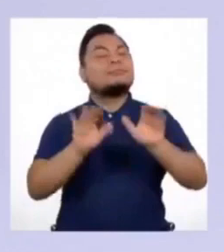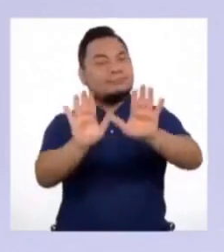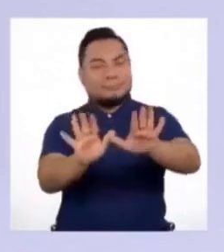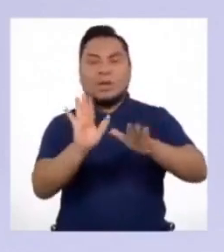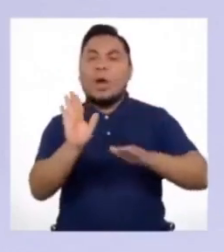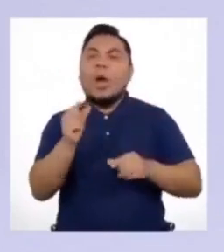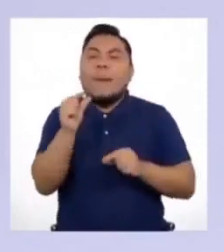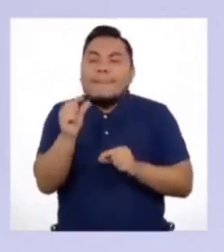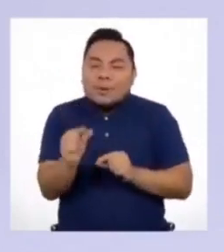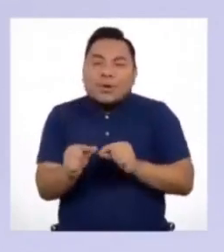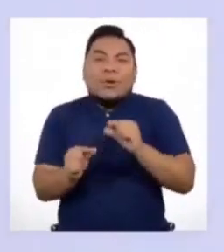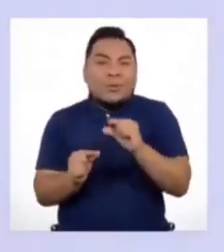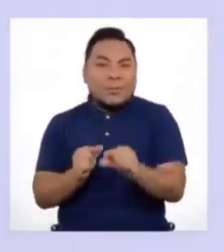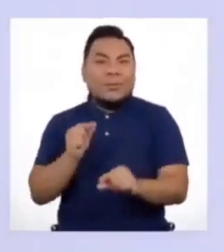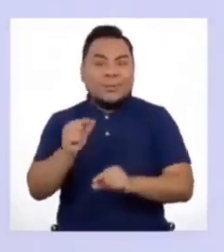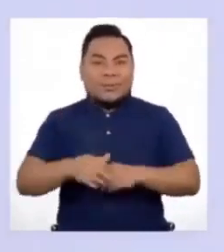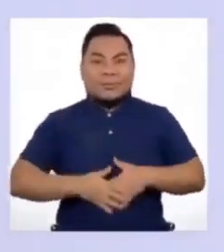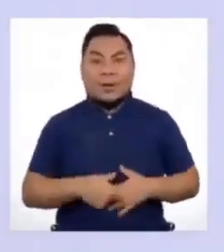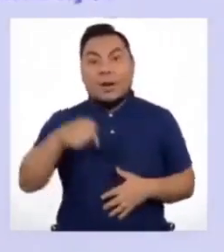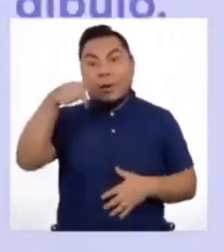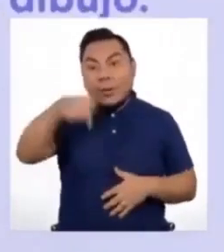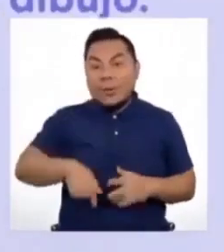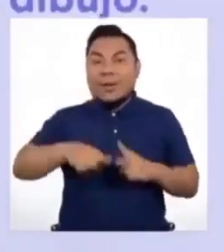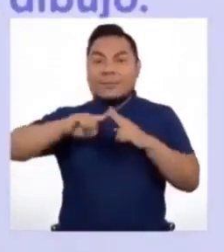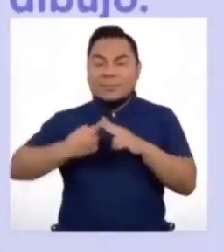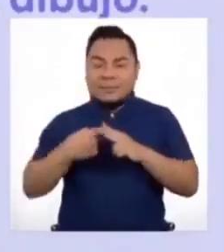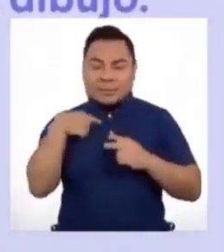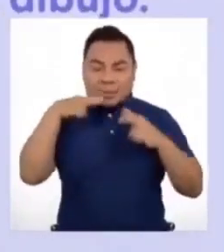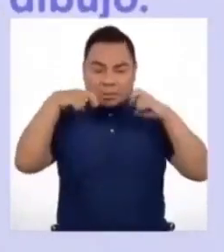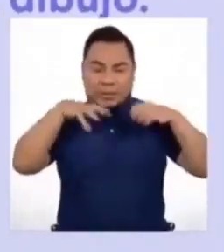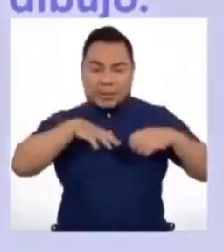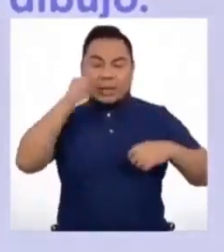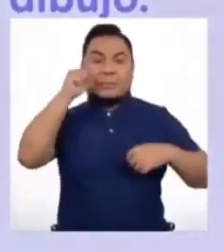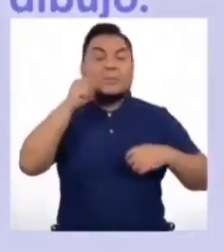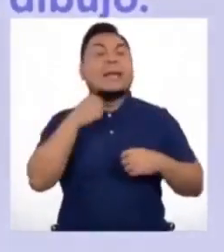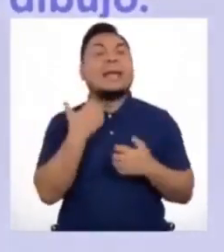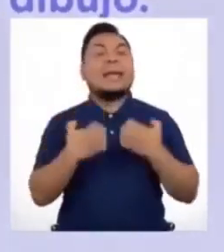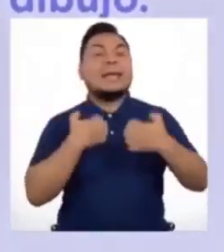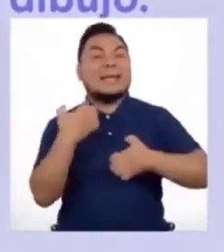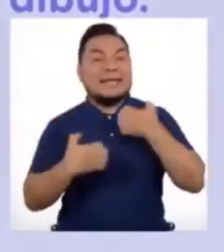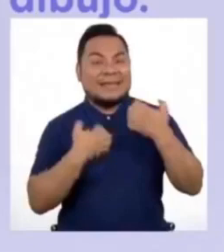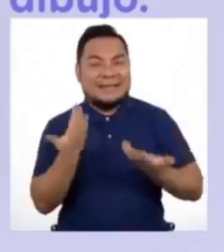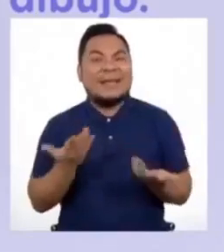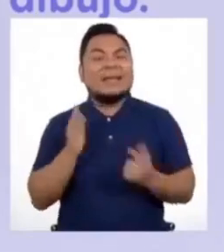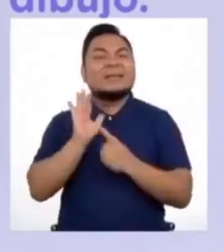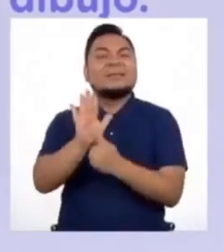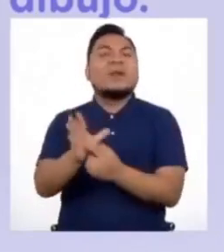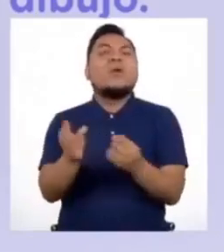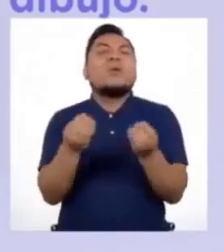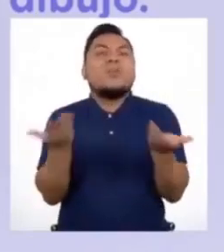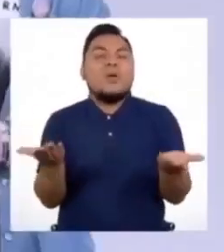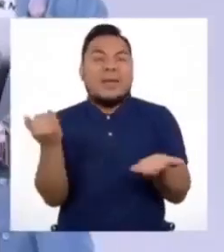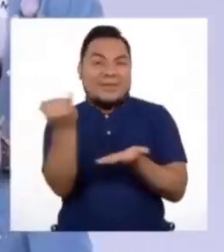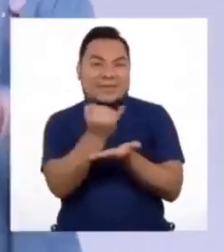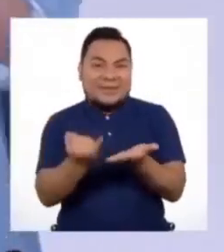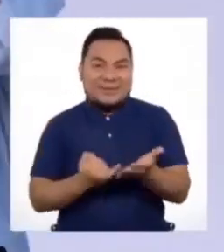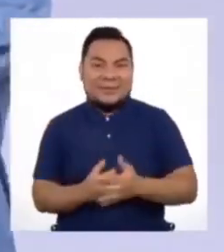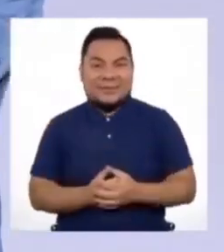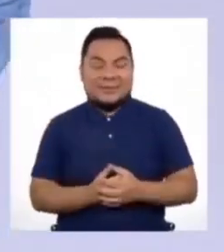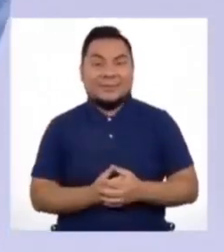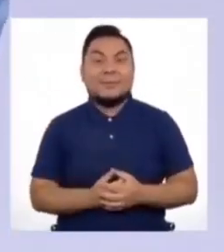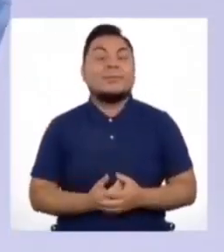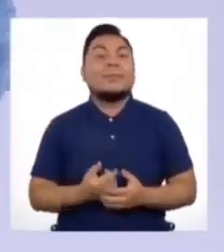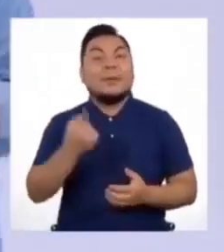vamos a ir poco a poco. Hoy empezaremos reconociendo nuestras emociones y las representaremos a través del dibujo.